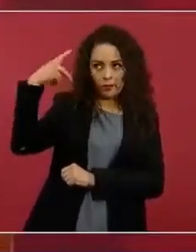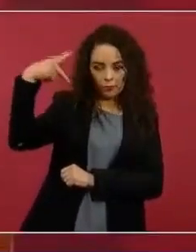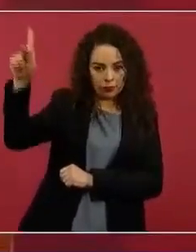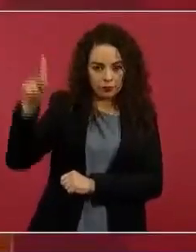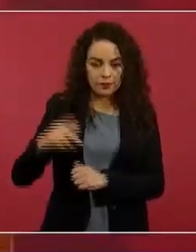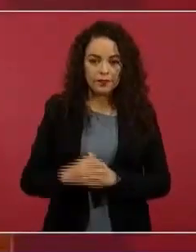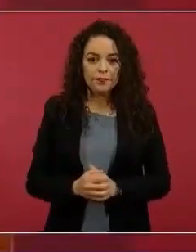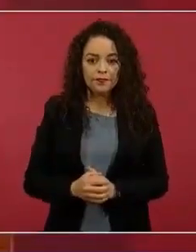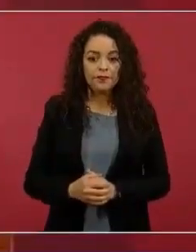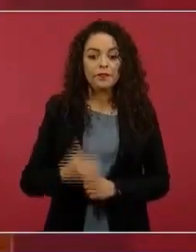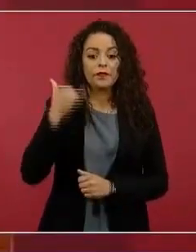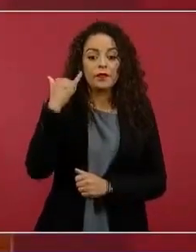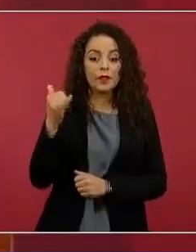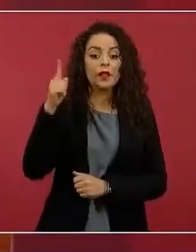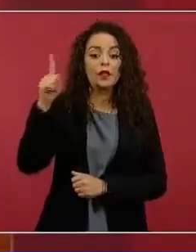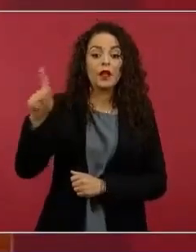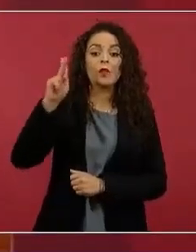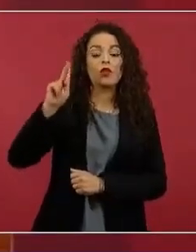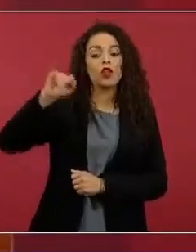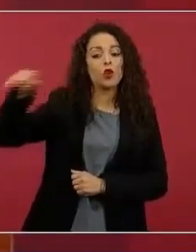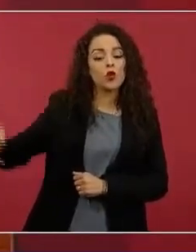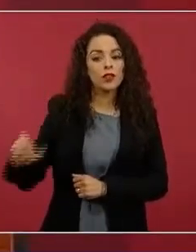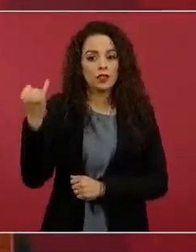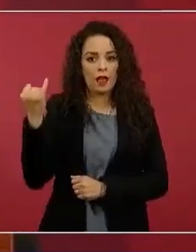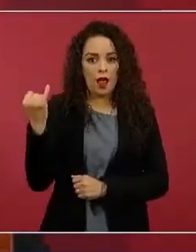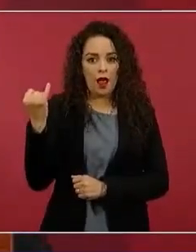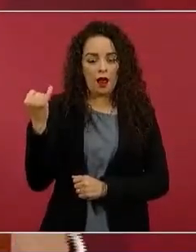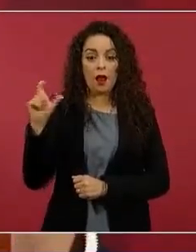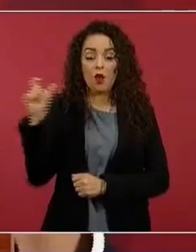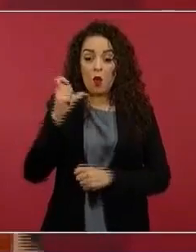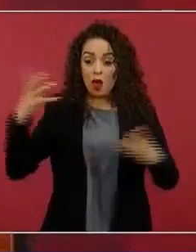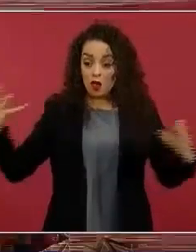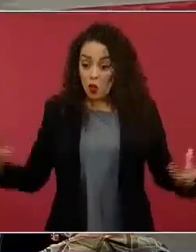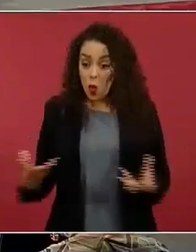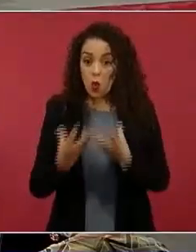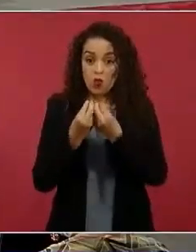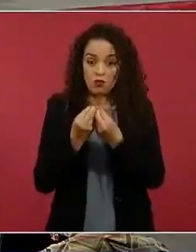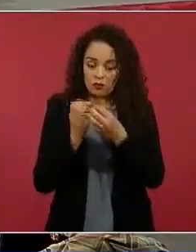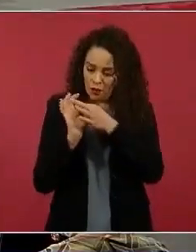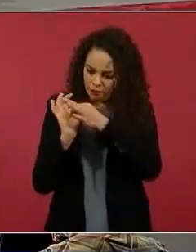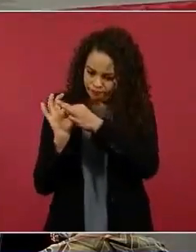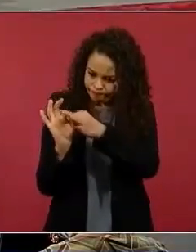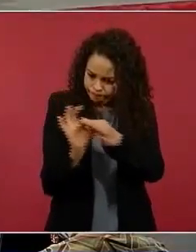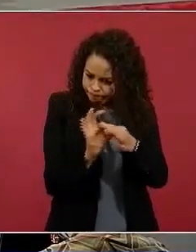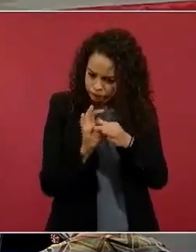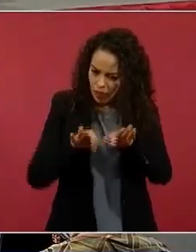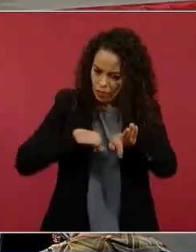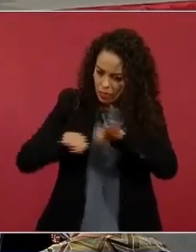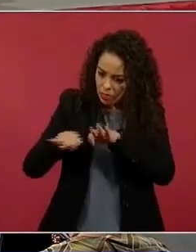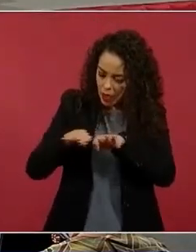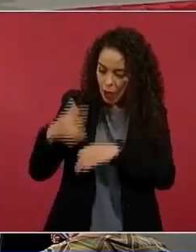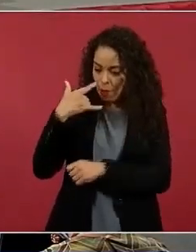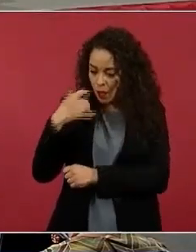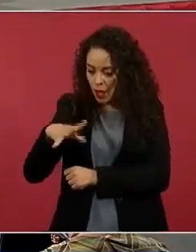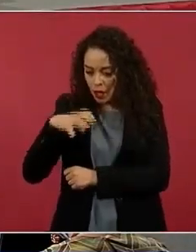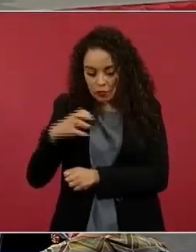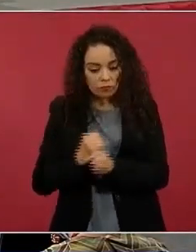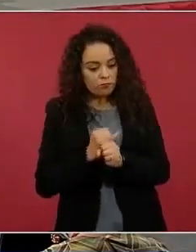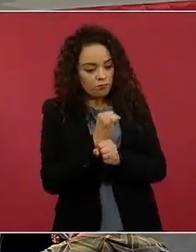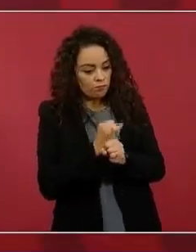propio Poder Judicial. Cuando se trabaja de manera coordinada, se llega a tener resultados